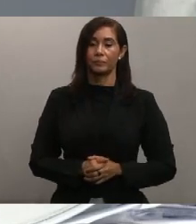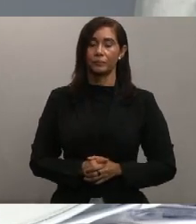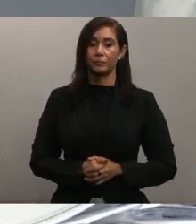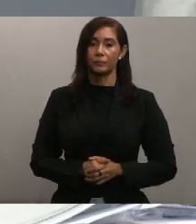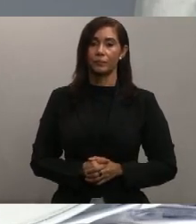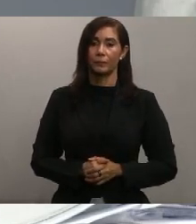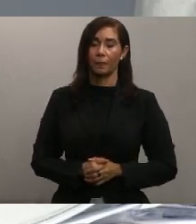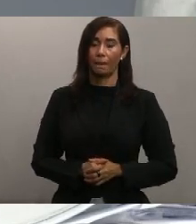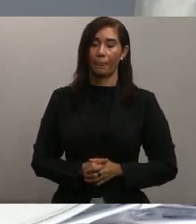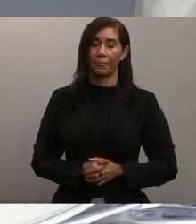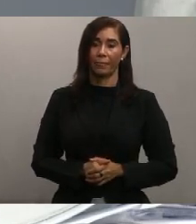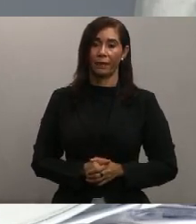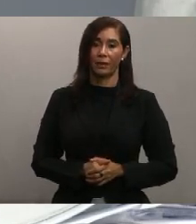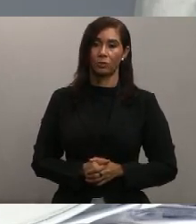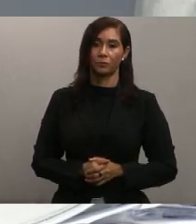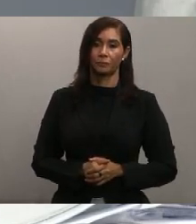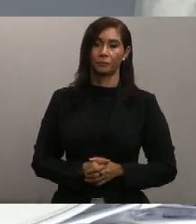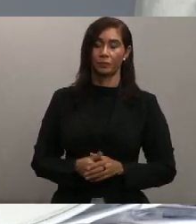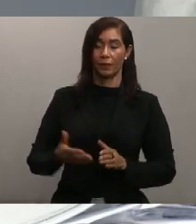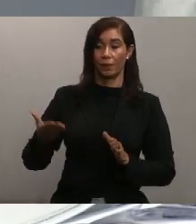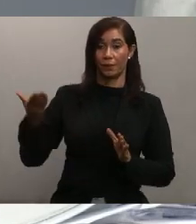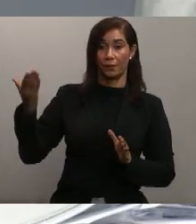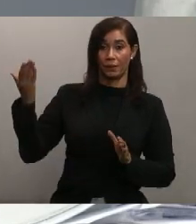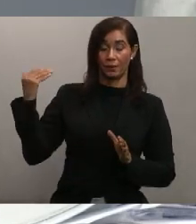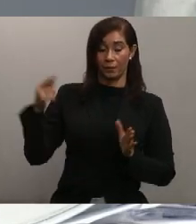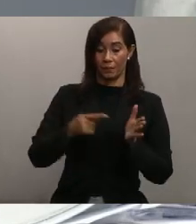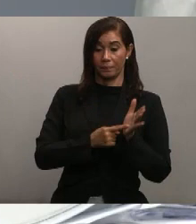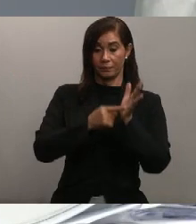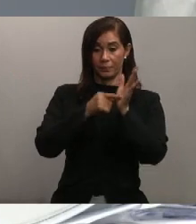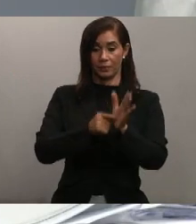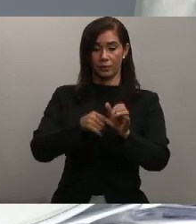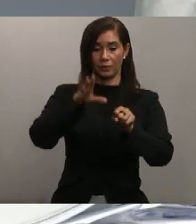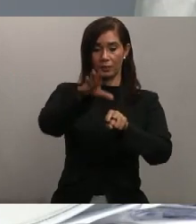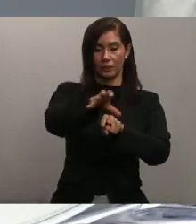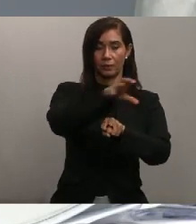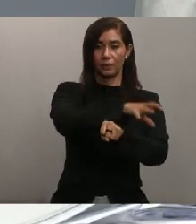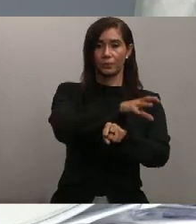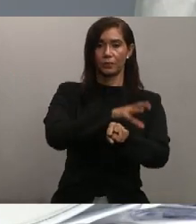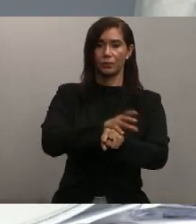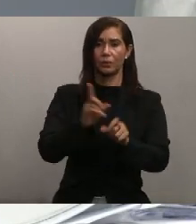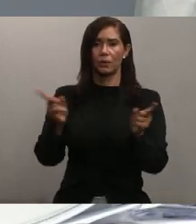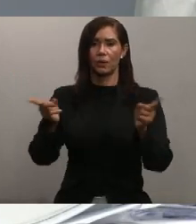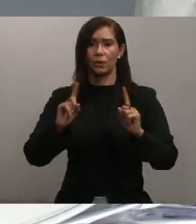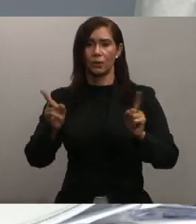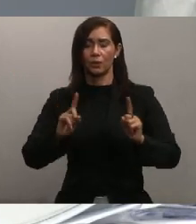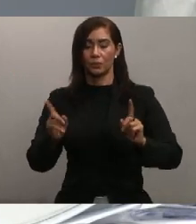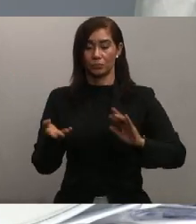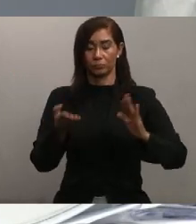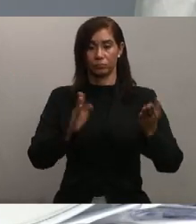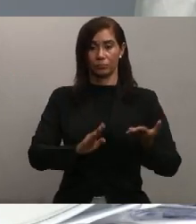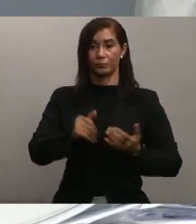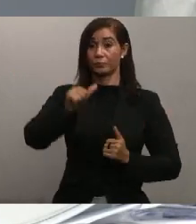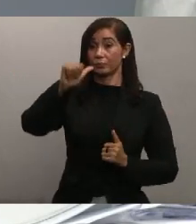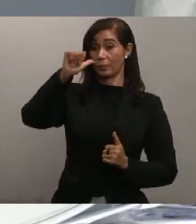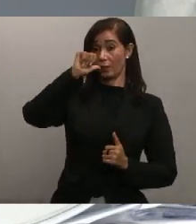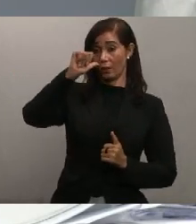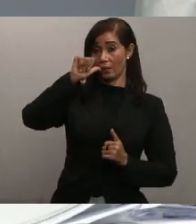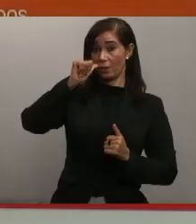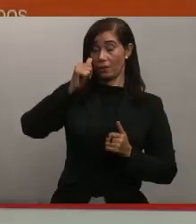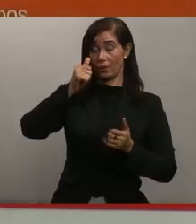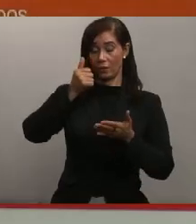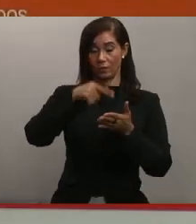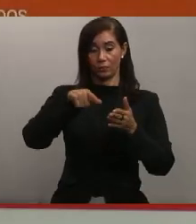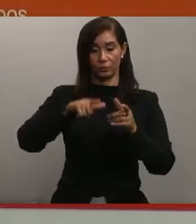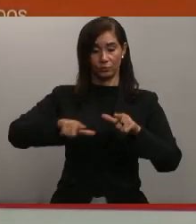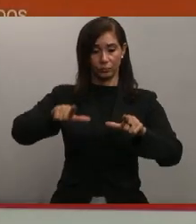Presentamos anteriormente la distribución de estos casos, como ustedes ven, que se pueden observar